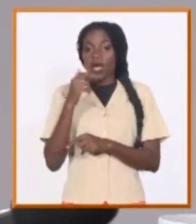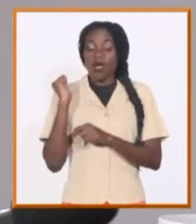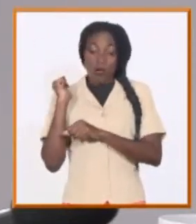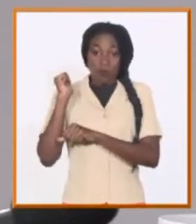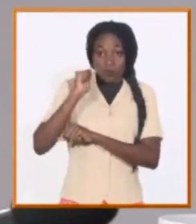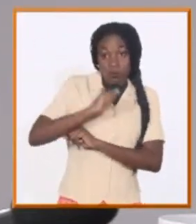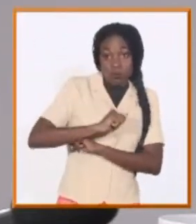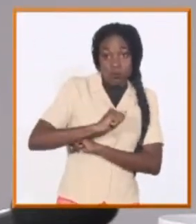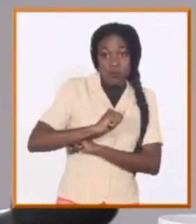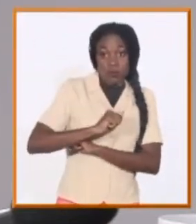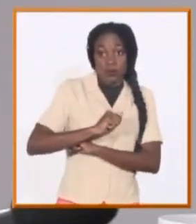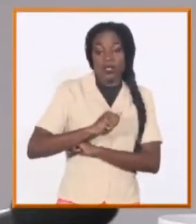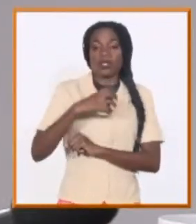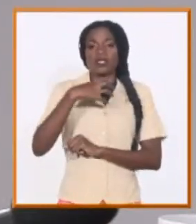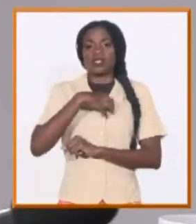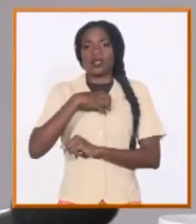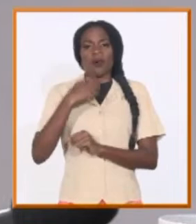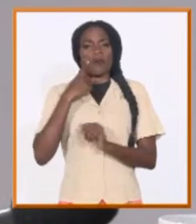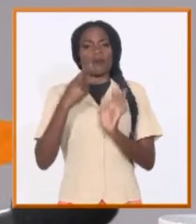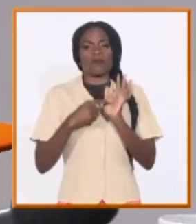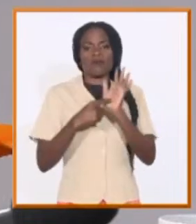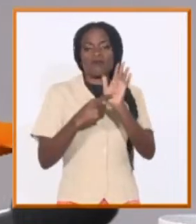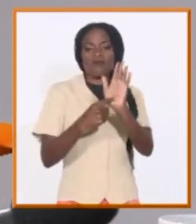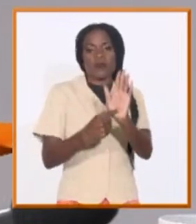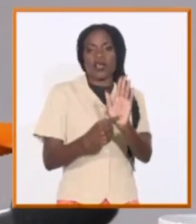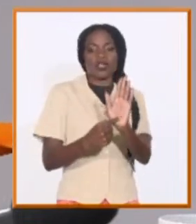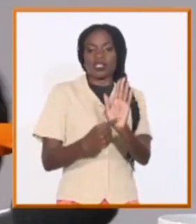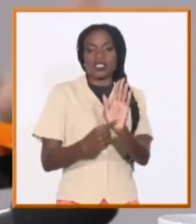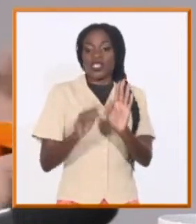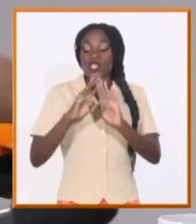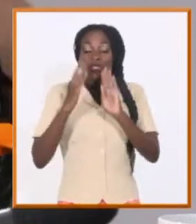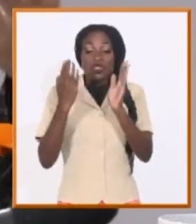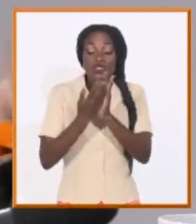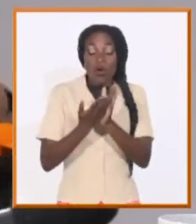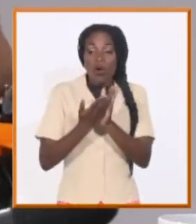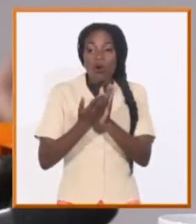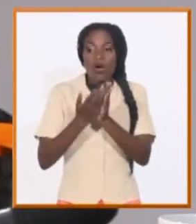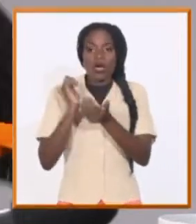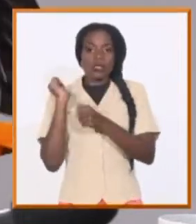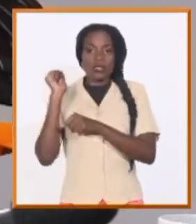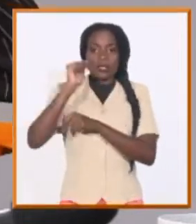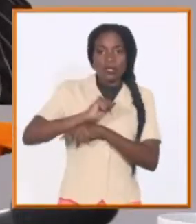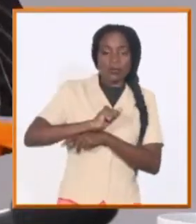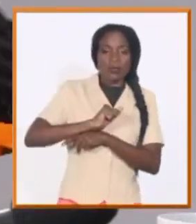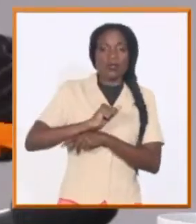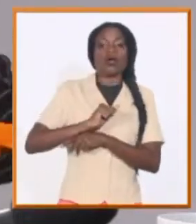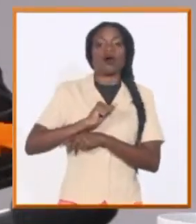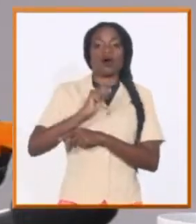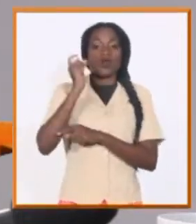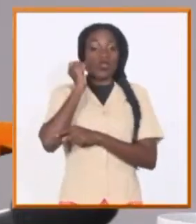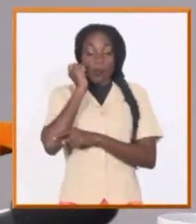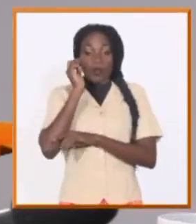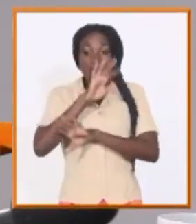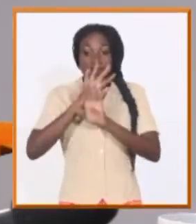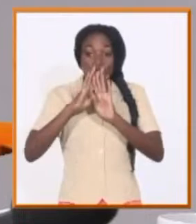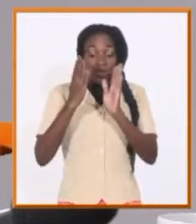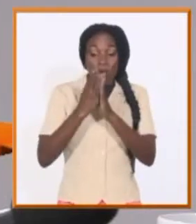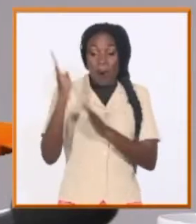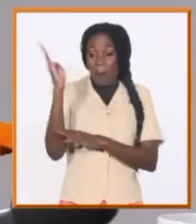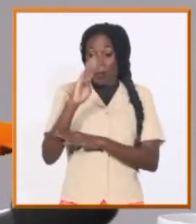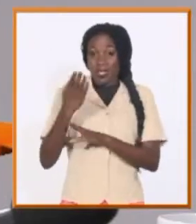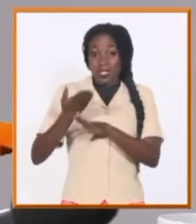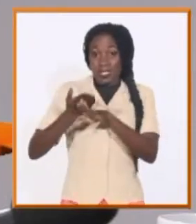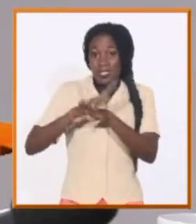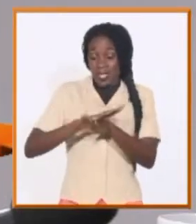judo. Dieron el extra todas nuestras judocas. Brasil, que había sido un equipo que había superado